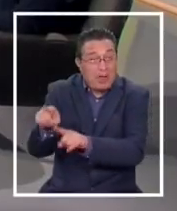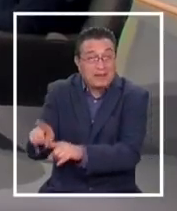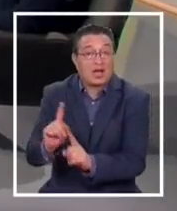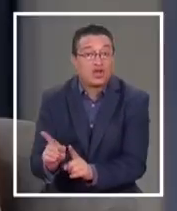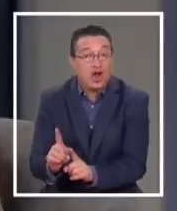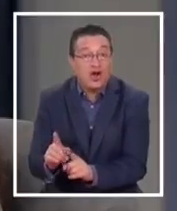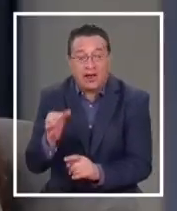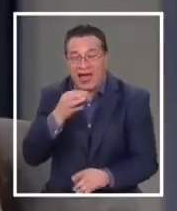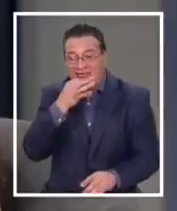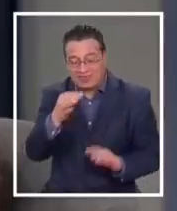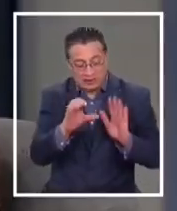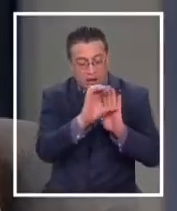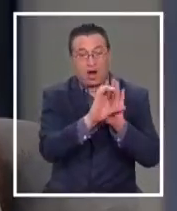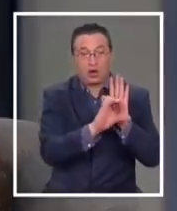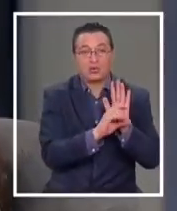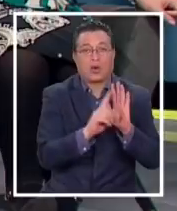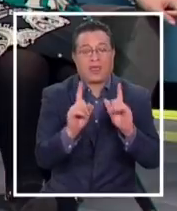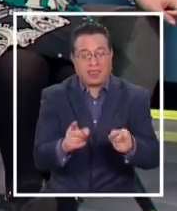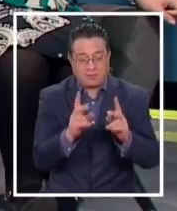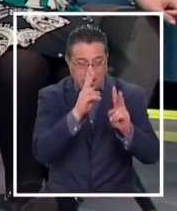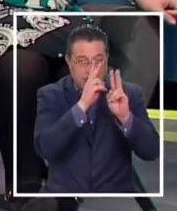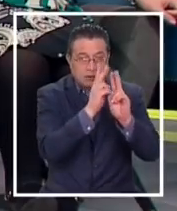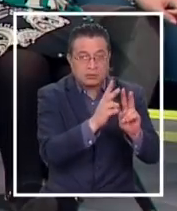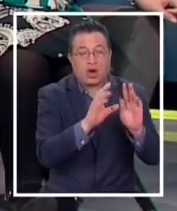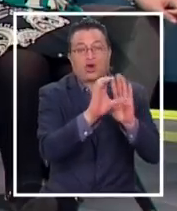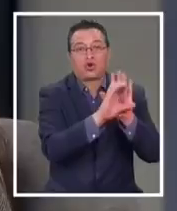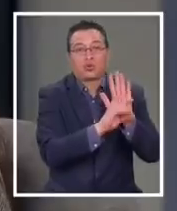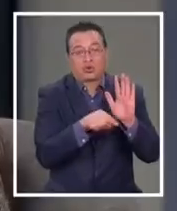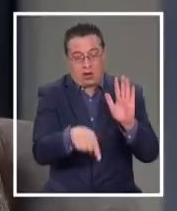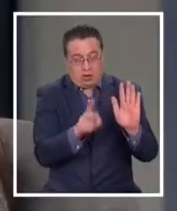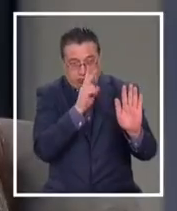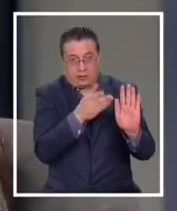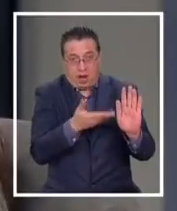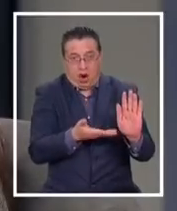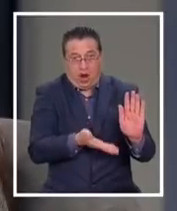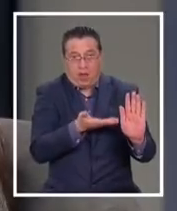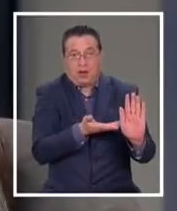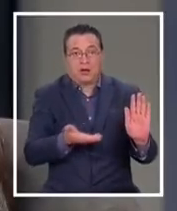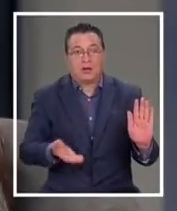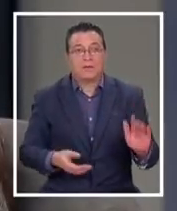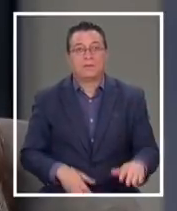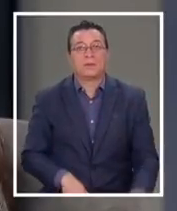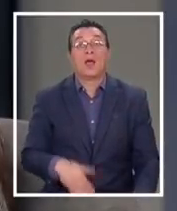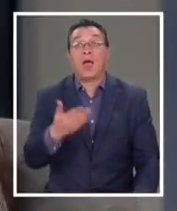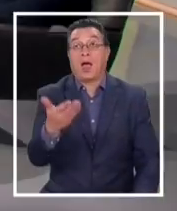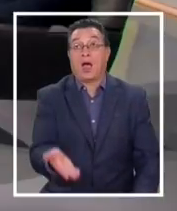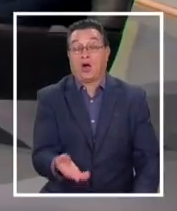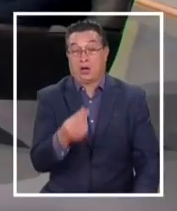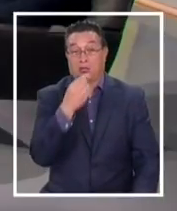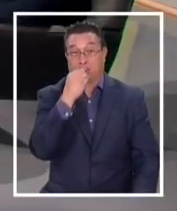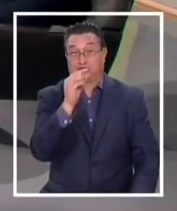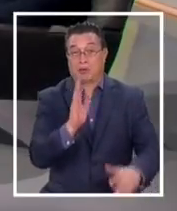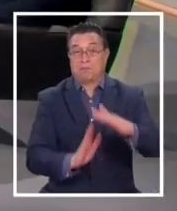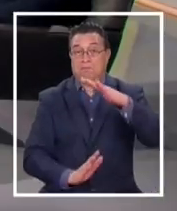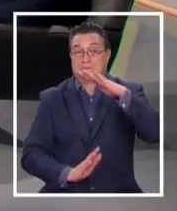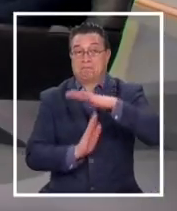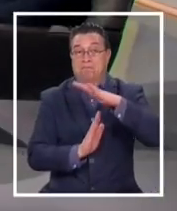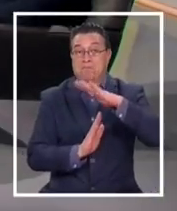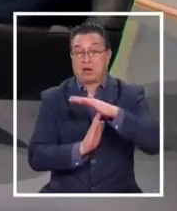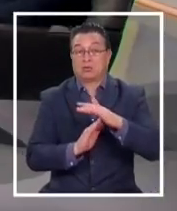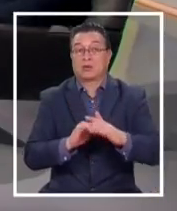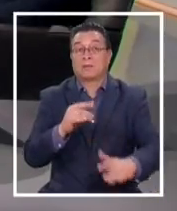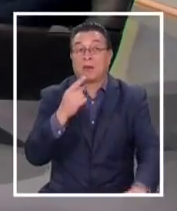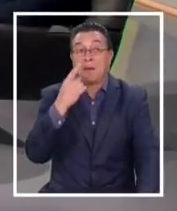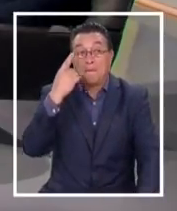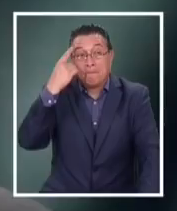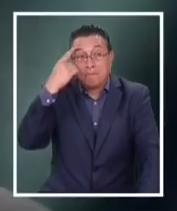es lo que dice la Constitución y lo tenemos que respetar si la Constitución está vigente. Vamos a hacer una pausa, muchachos, pero antes...